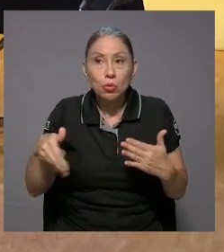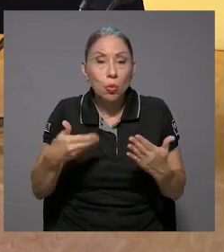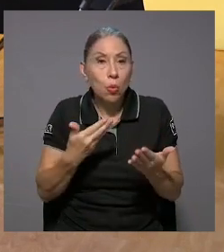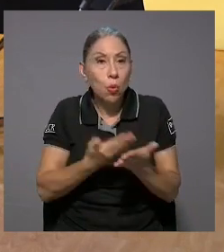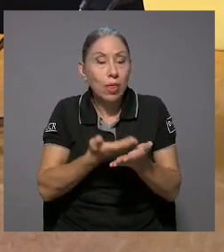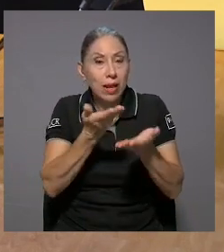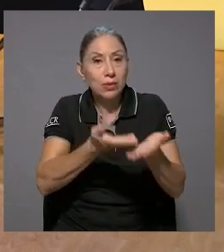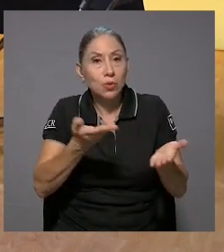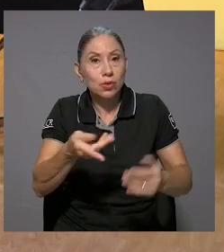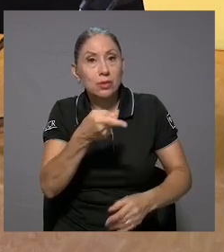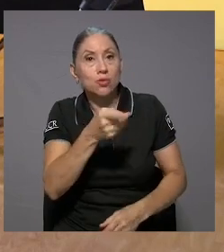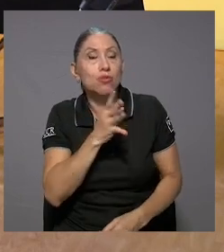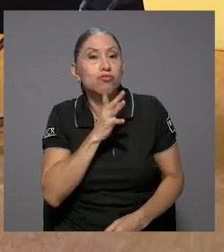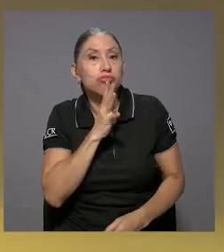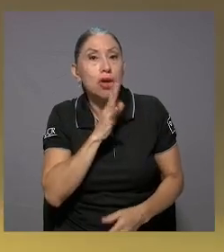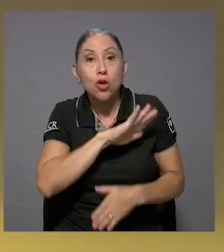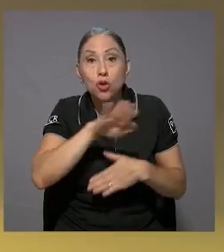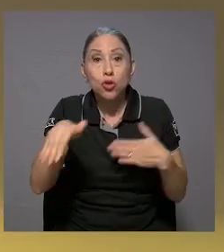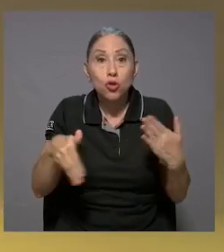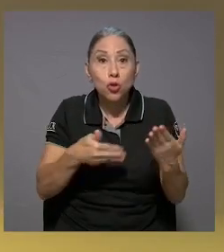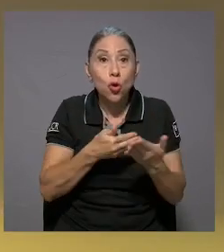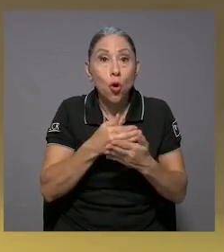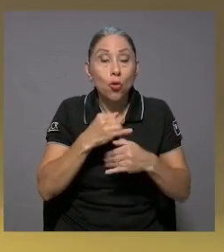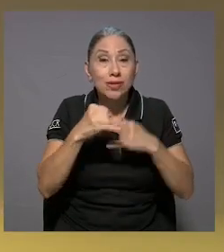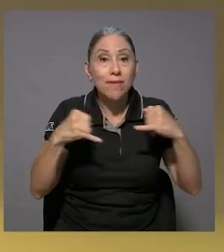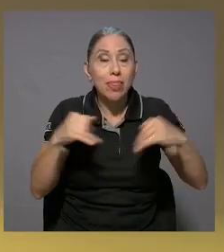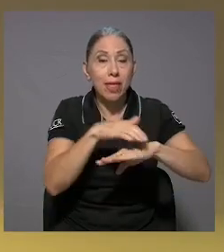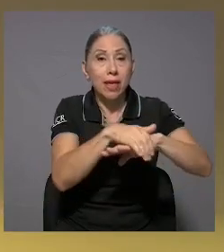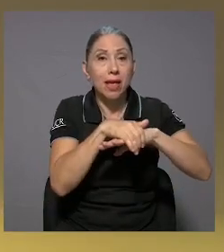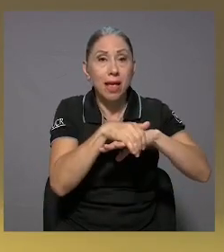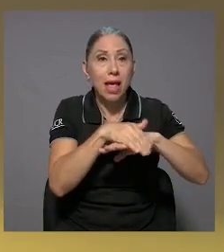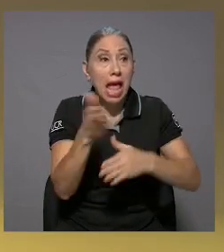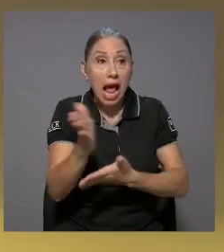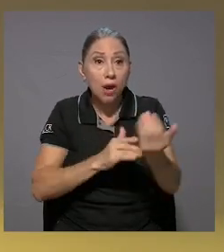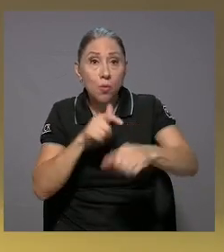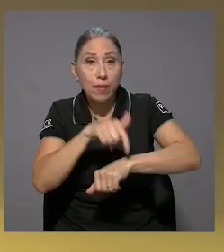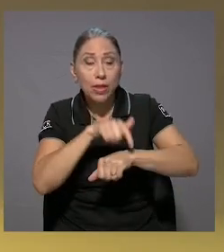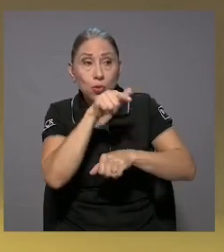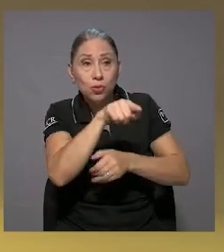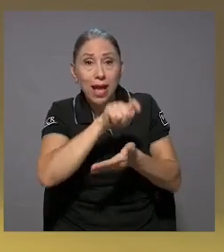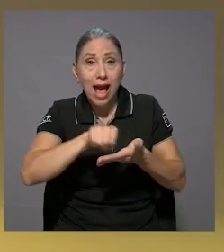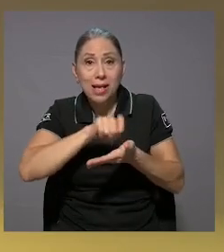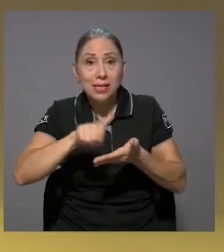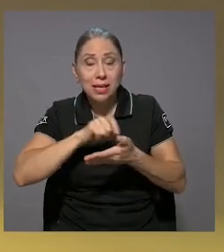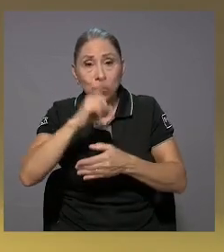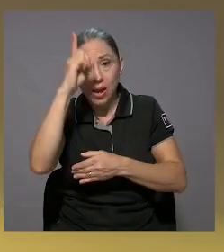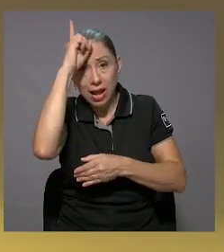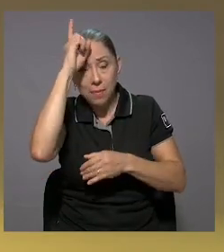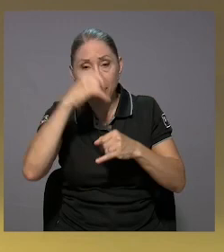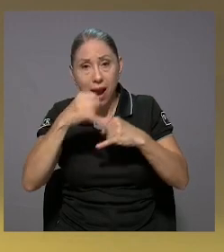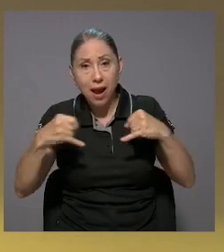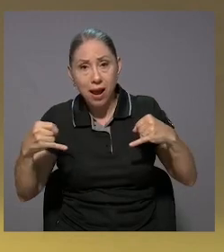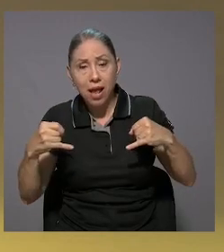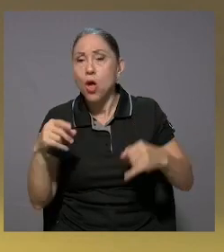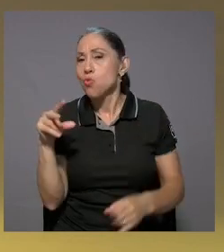mi memoria, todas ellas estaban, si mi memoria no me engaña, todas ellas estaban en inglés. ¿Ha escrito alguna vez en alemán?